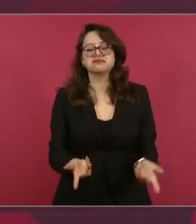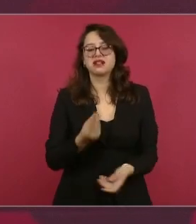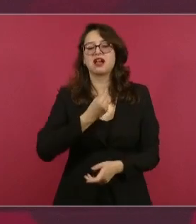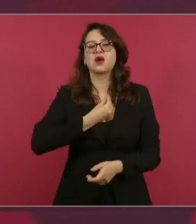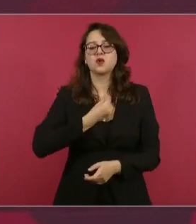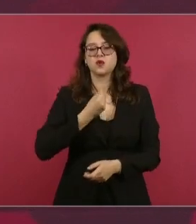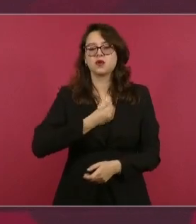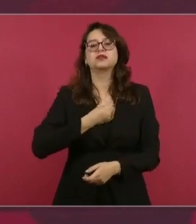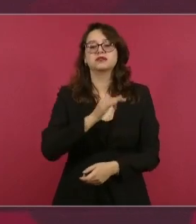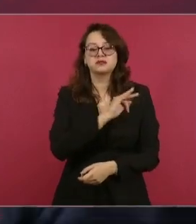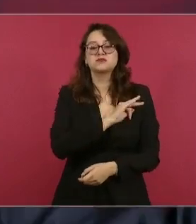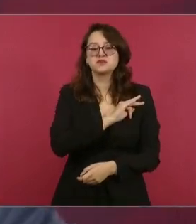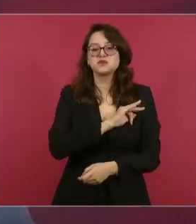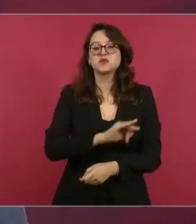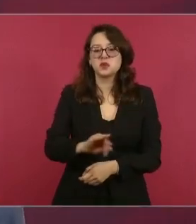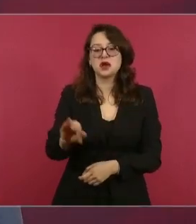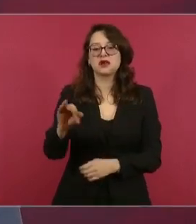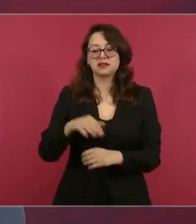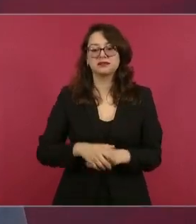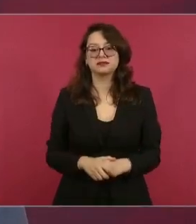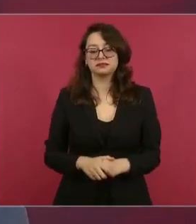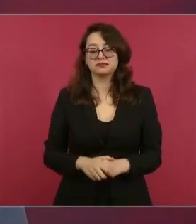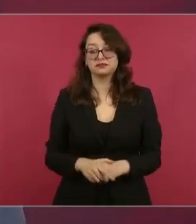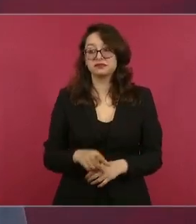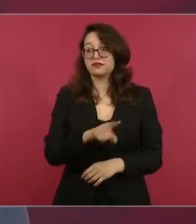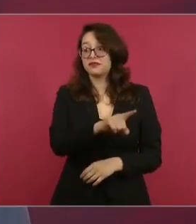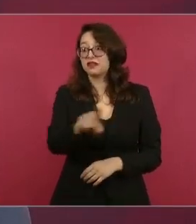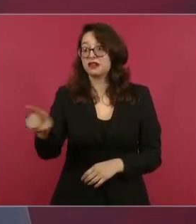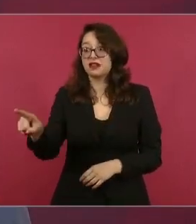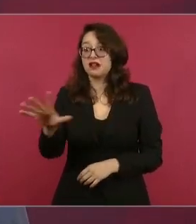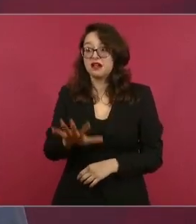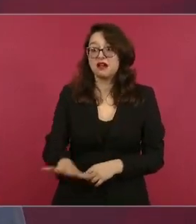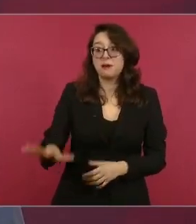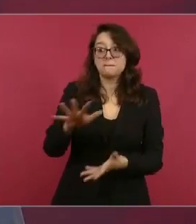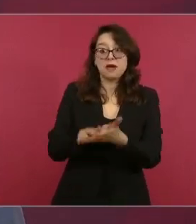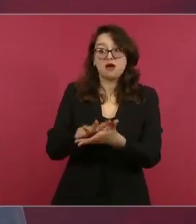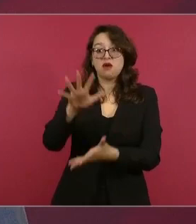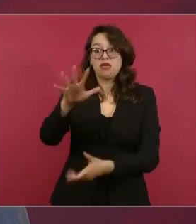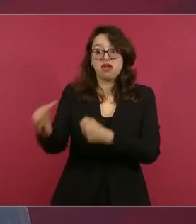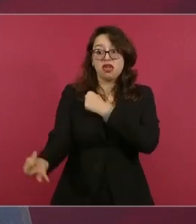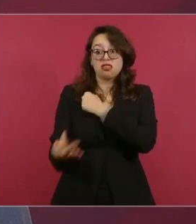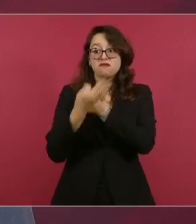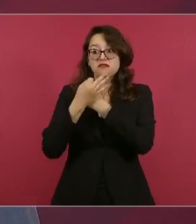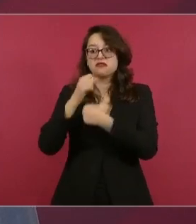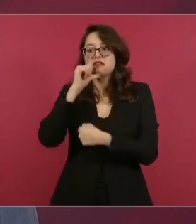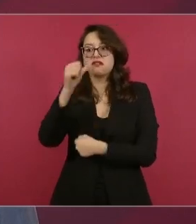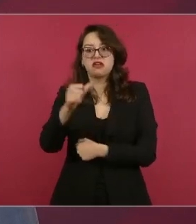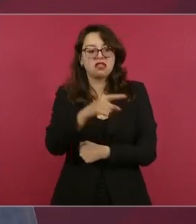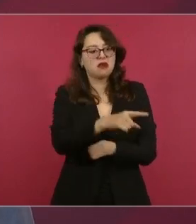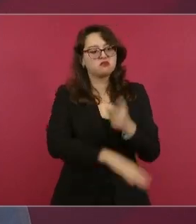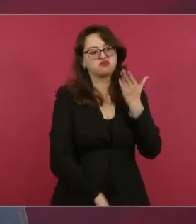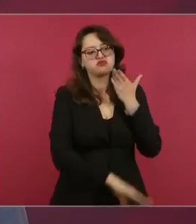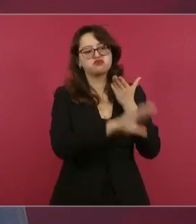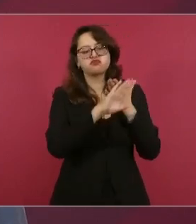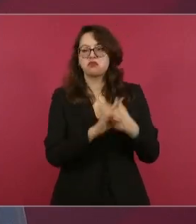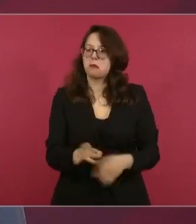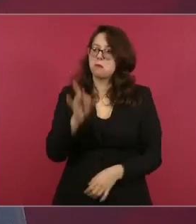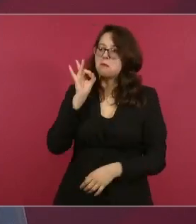porque están muy enojados los potentados corruptos y sus